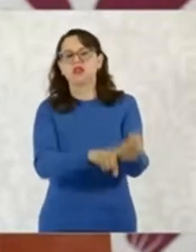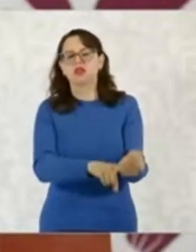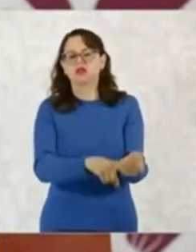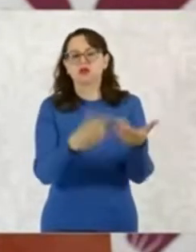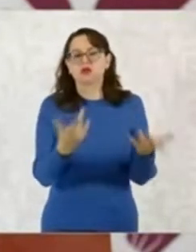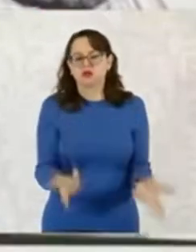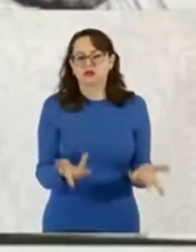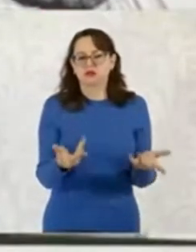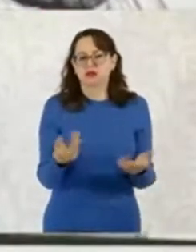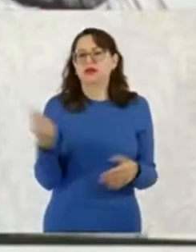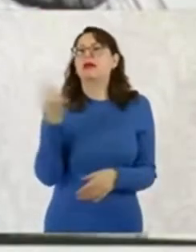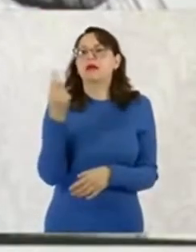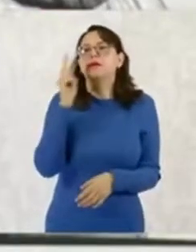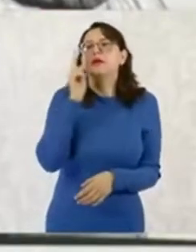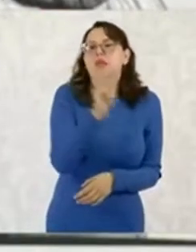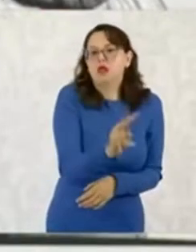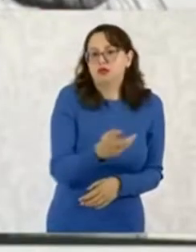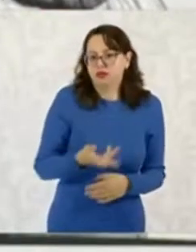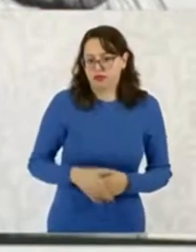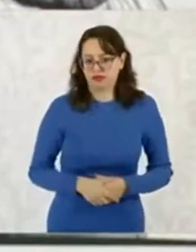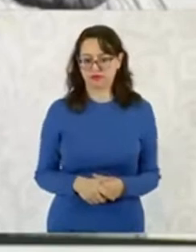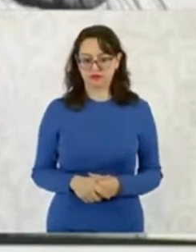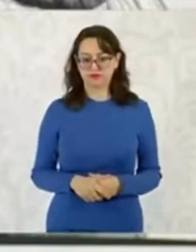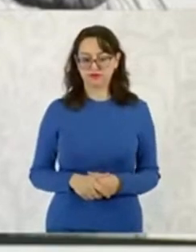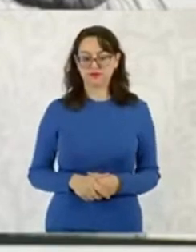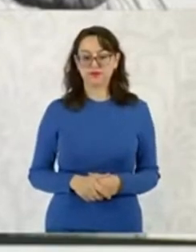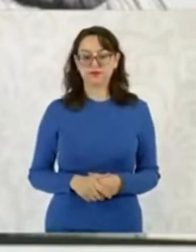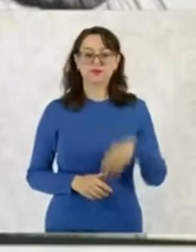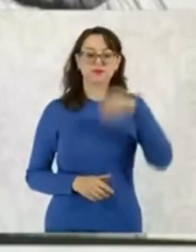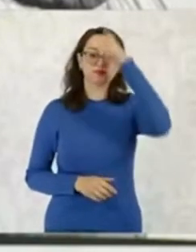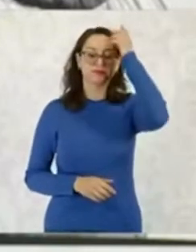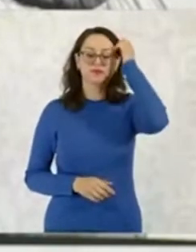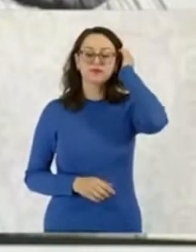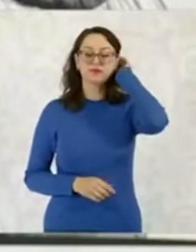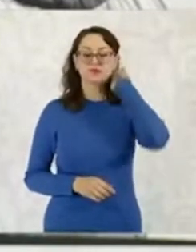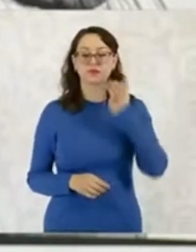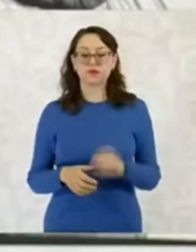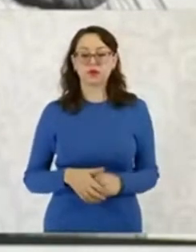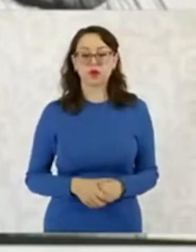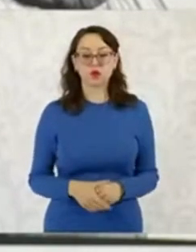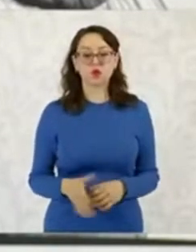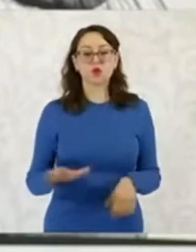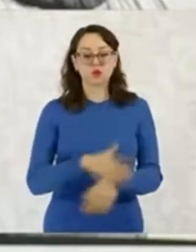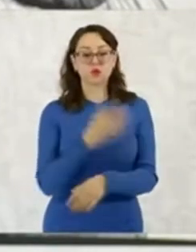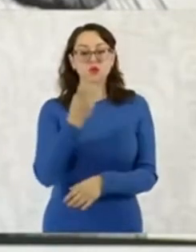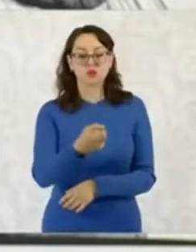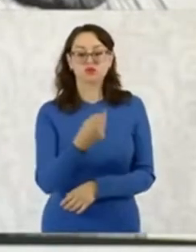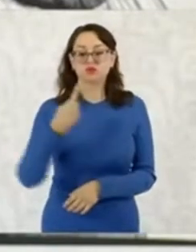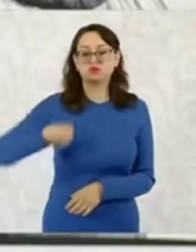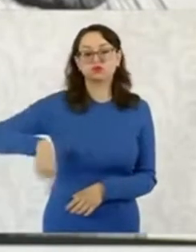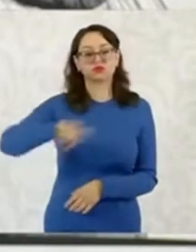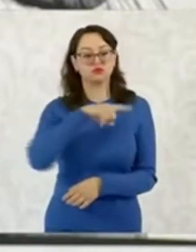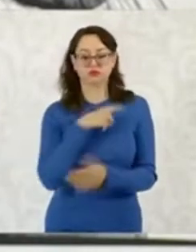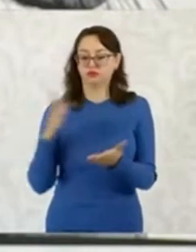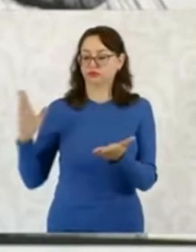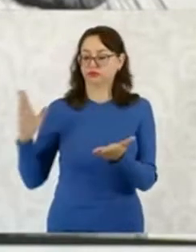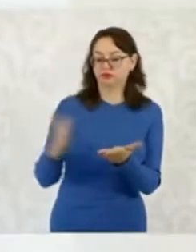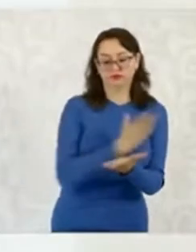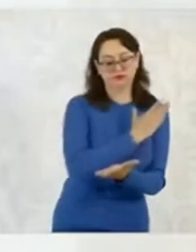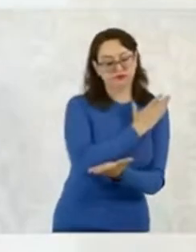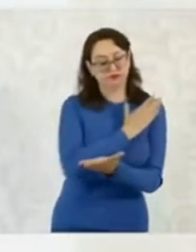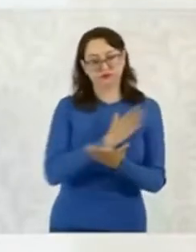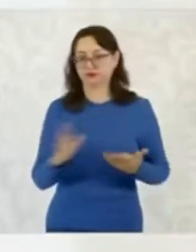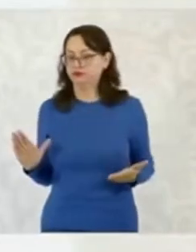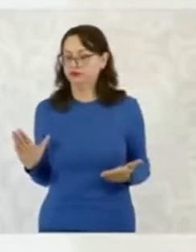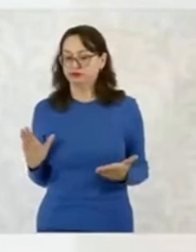en el rancho. Entonces, por eso nosotros hemos decidido dividir en dos temas.